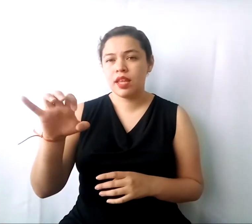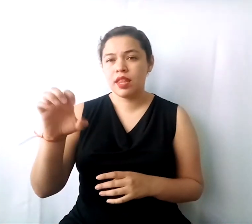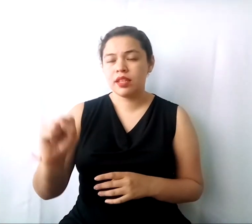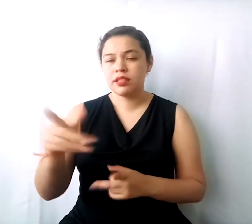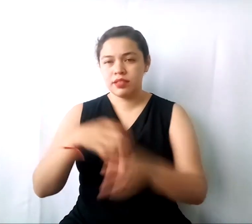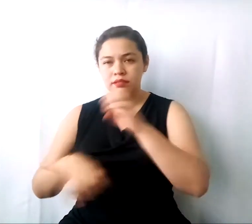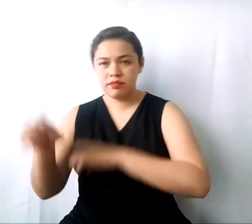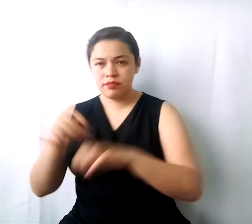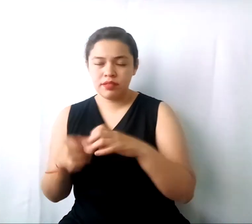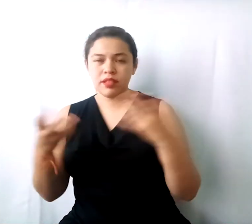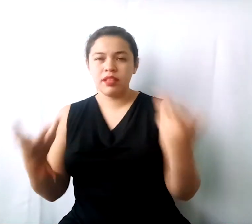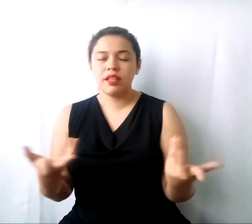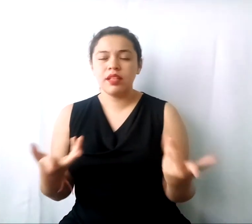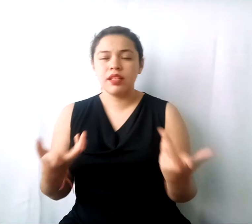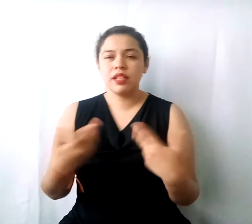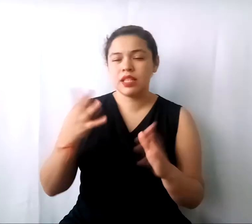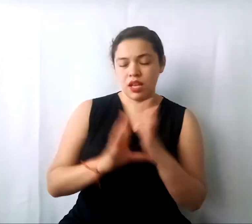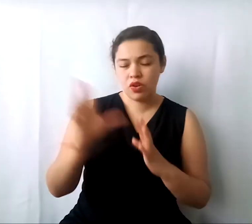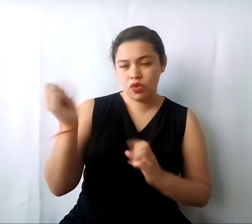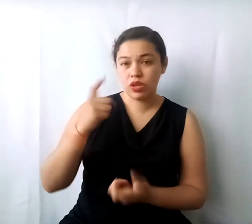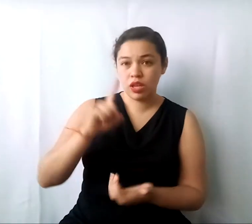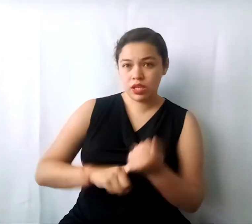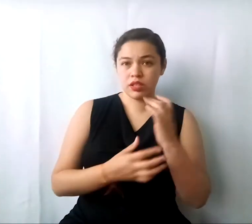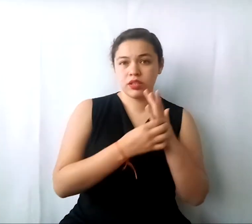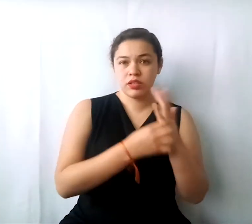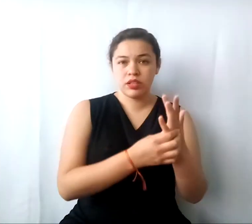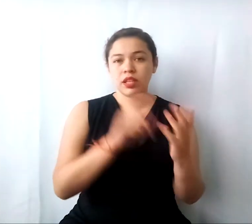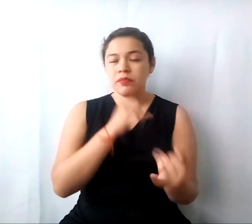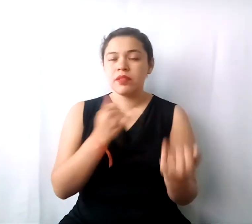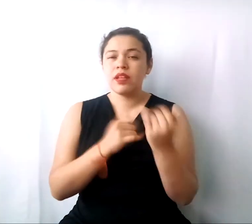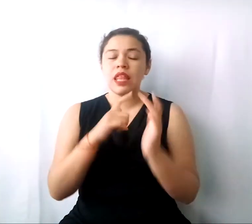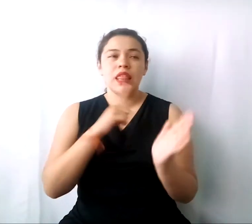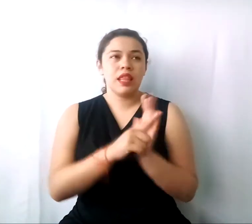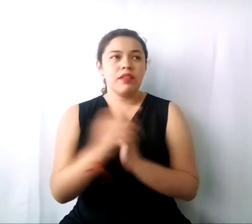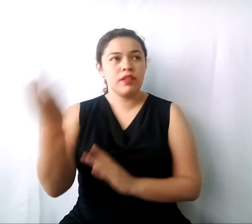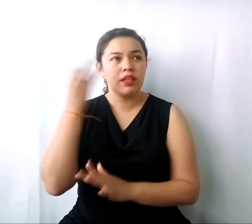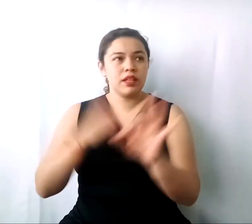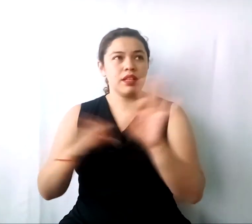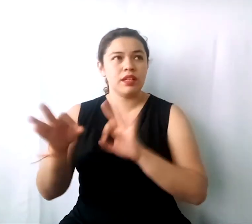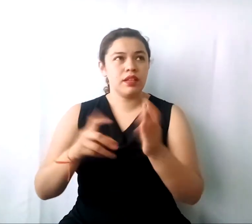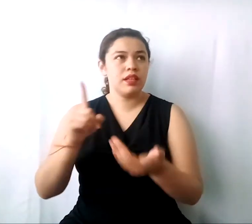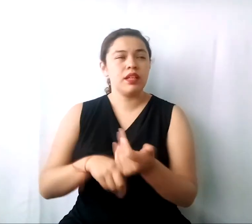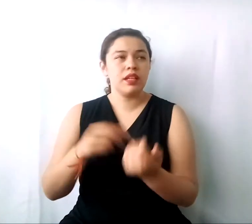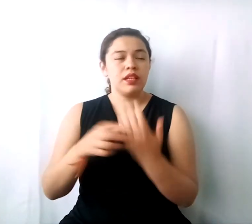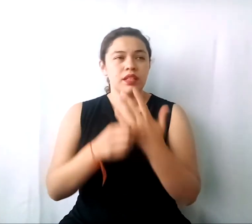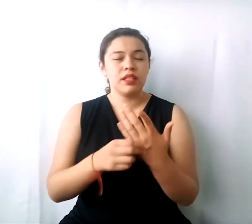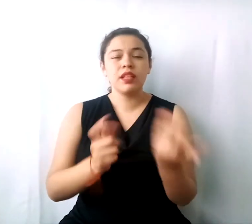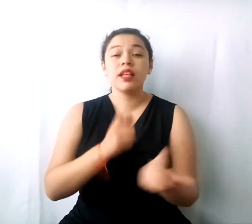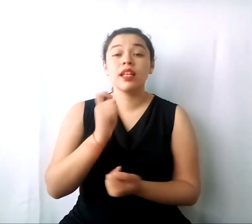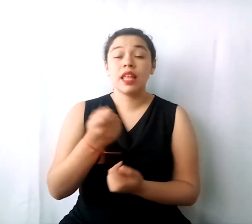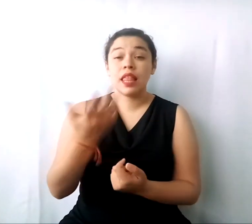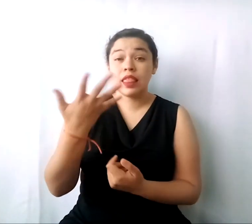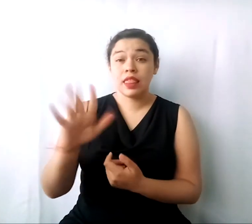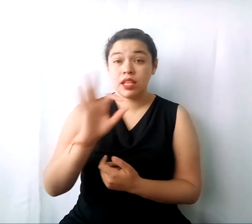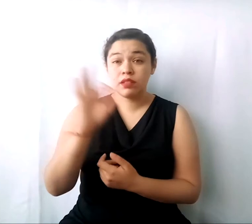Esta figura viene desde la Constitución y después tiene su tratamiento en la Ley Federal del Trabajo, que se refiere a que el 10% de